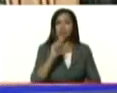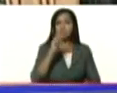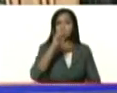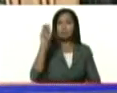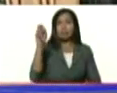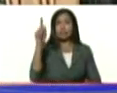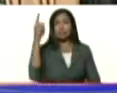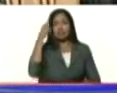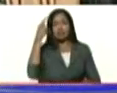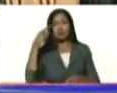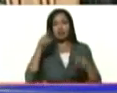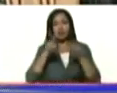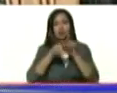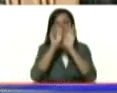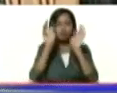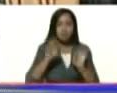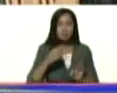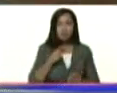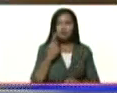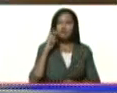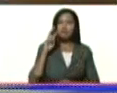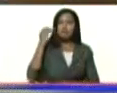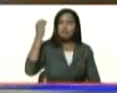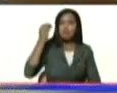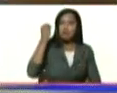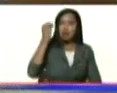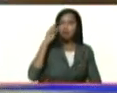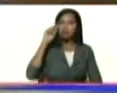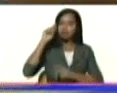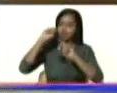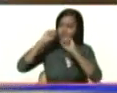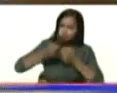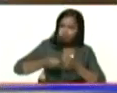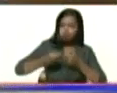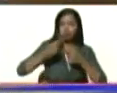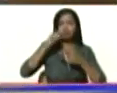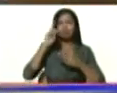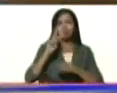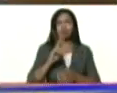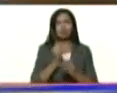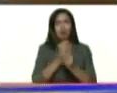días, es digno de reconocimiento y admiración.